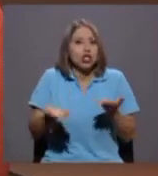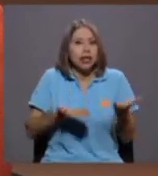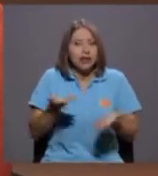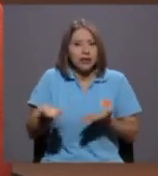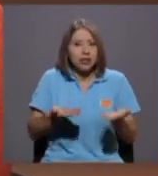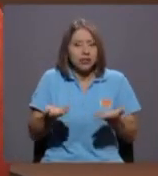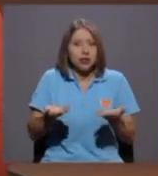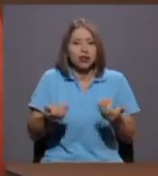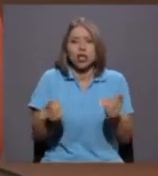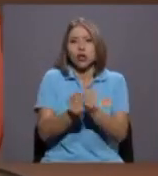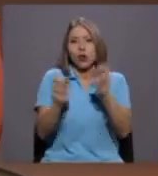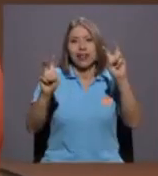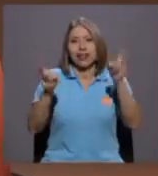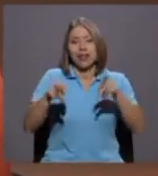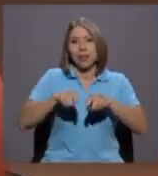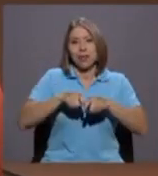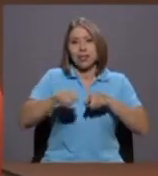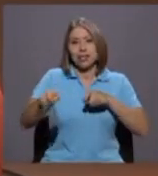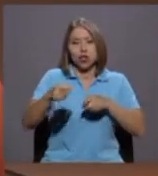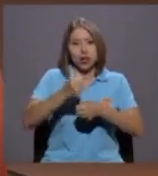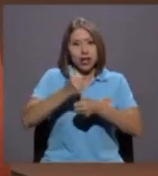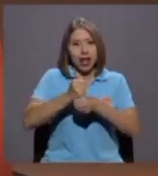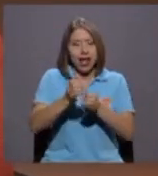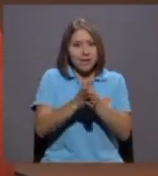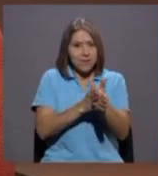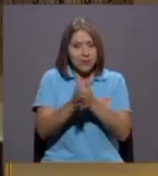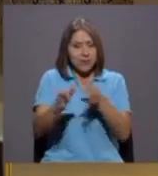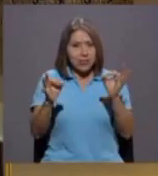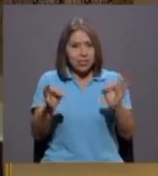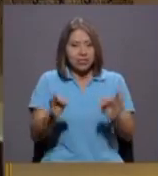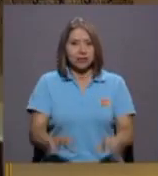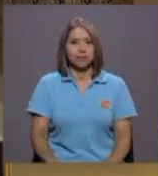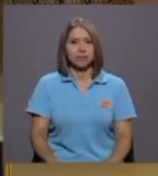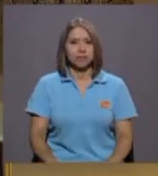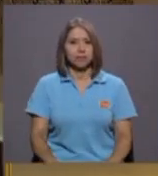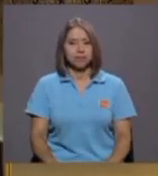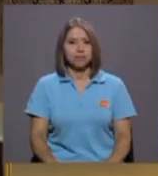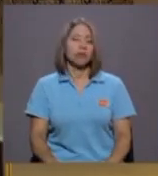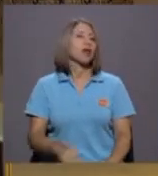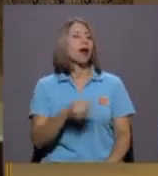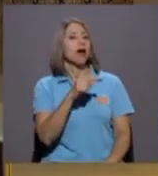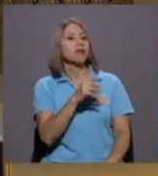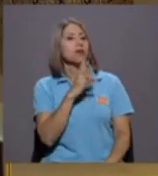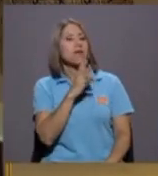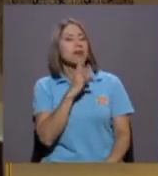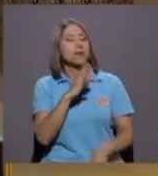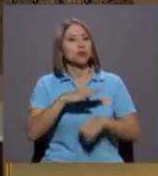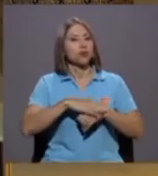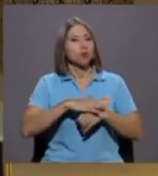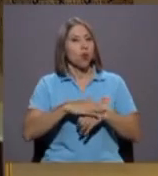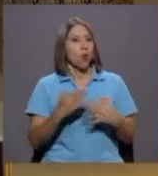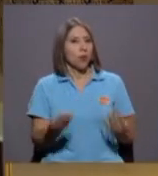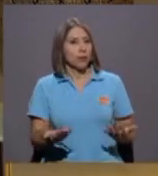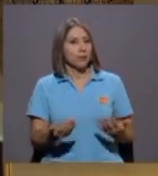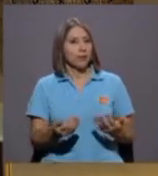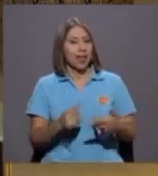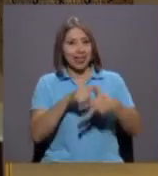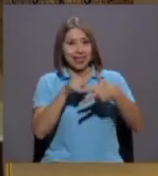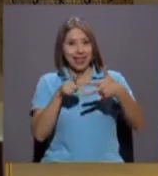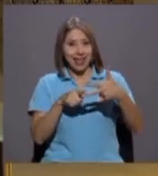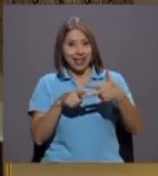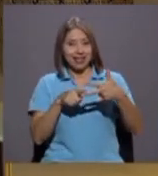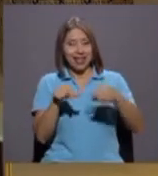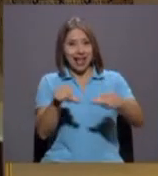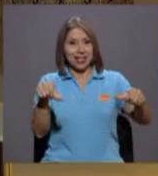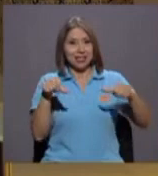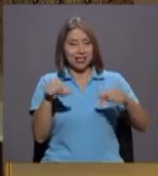de la medición de la eficiencia. Hablemos, si le parece, doña Marta, de las 3 secciones especiales